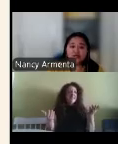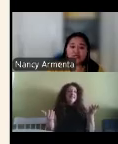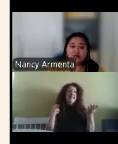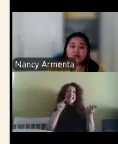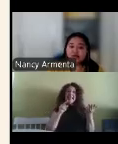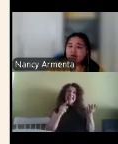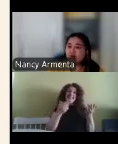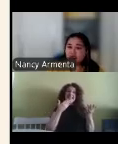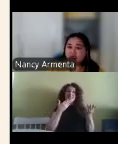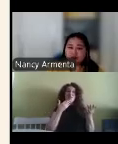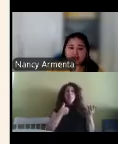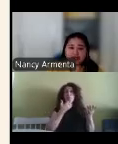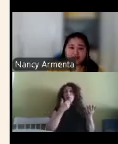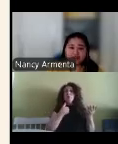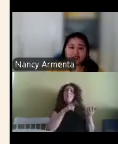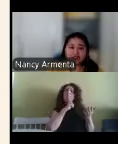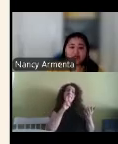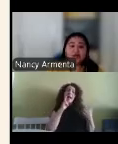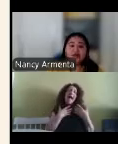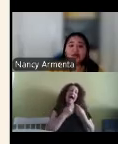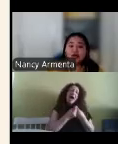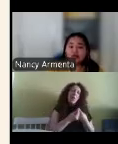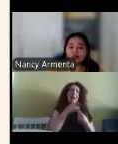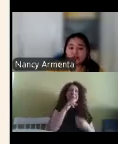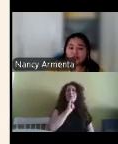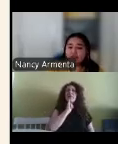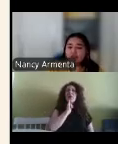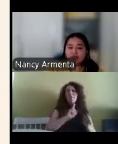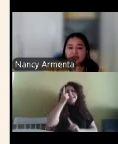acompañar a veces a mi madre porque ella no maneja bien el idioma.